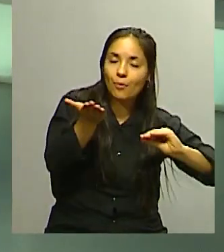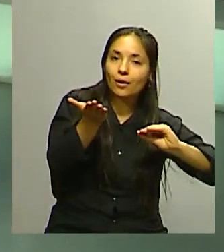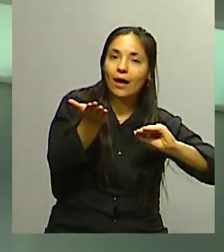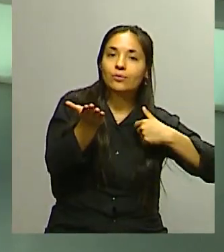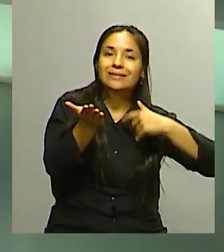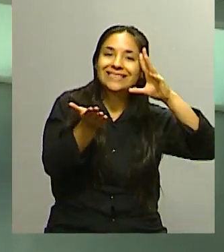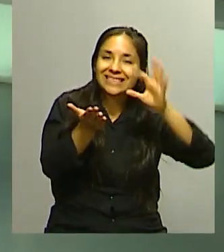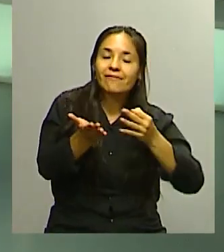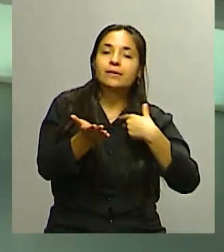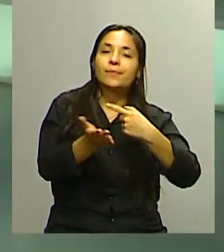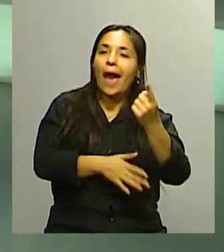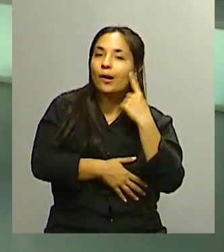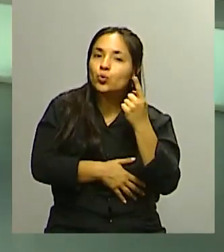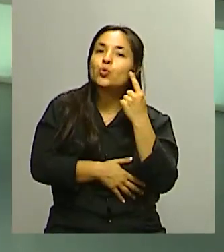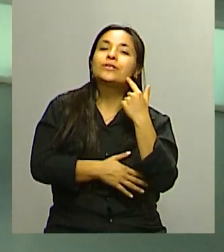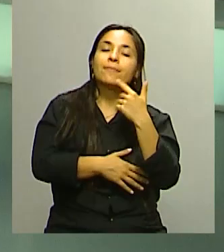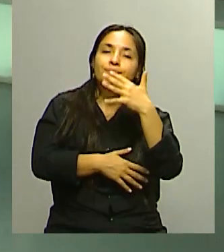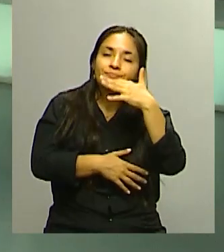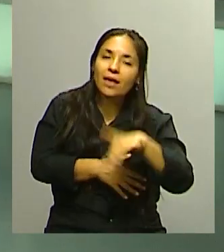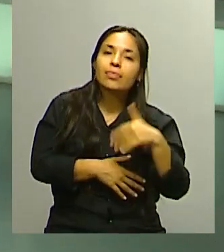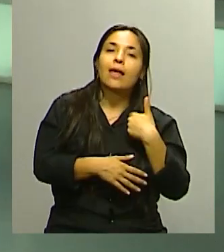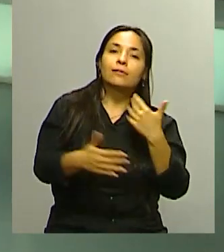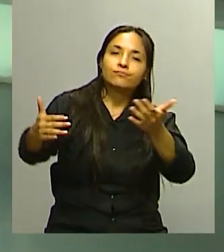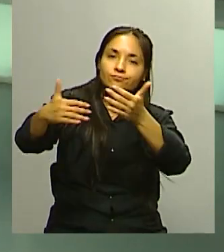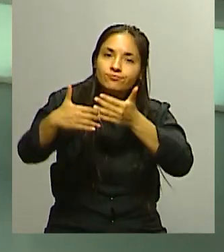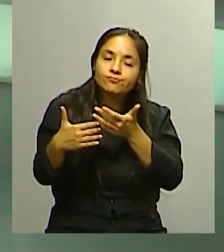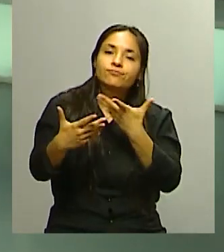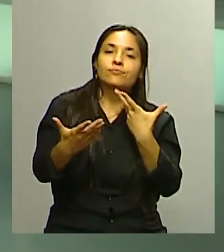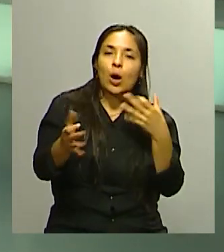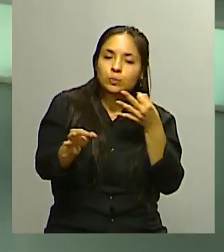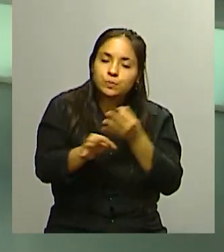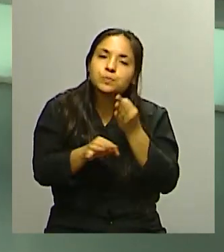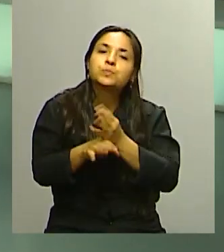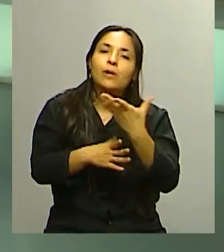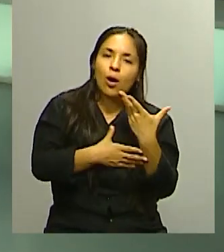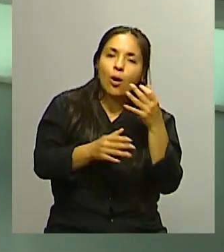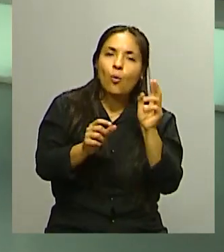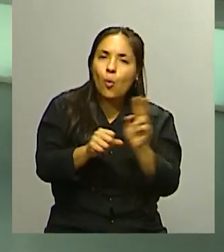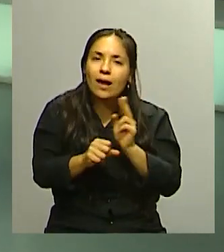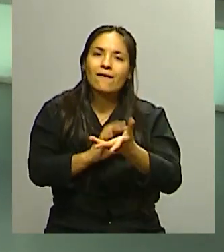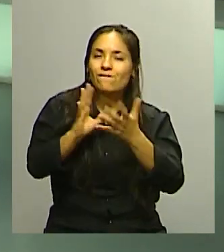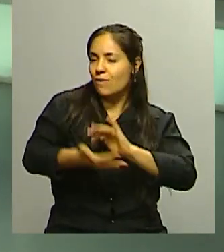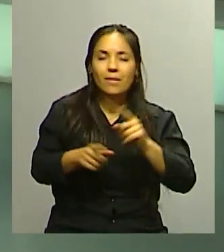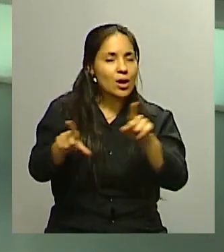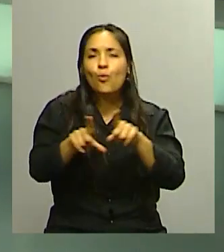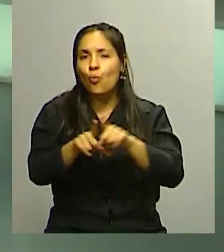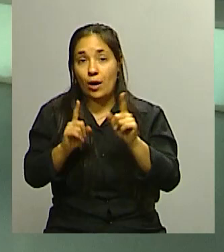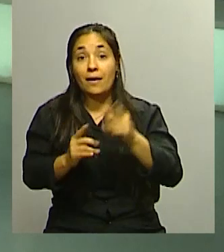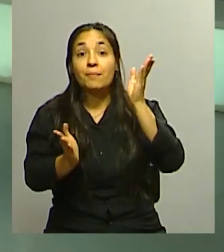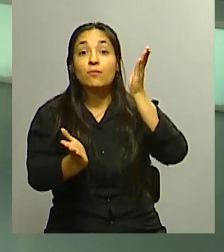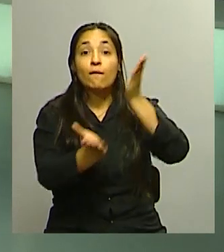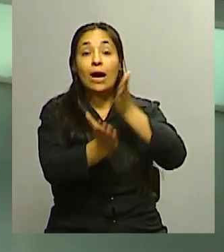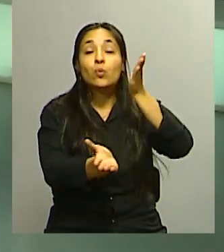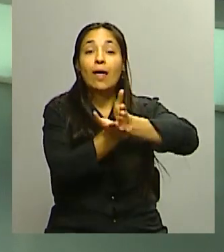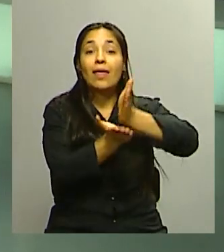sus abogados desde el aprendizaje por competencias, no solo desde lo técnico, sino también como profesionales mucho más completos.